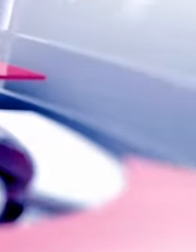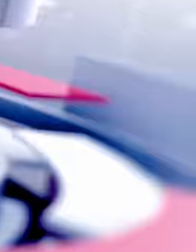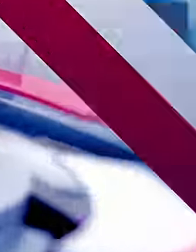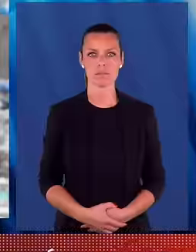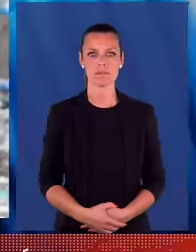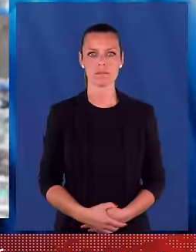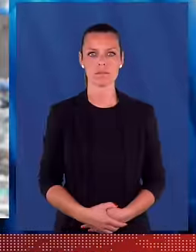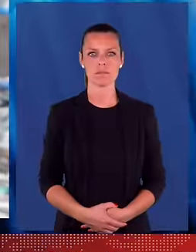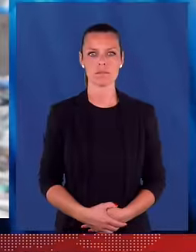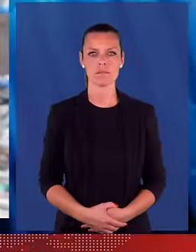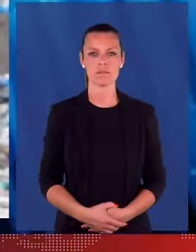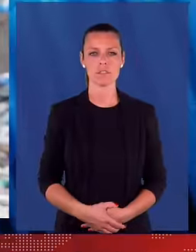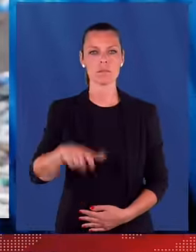verdad.